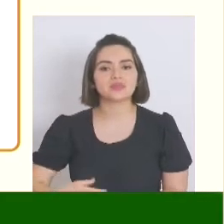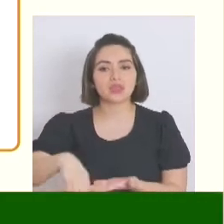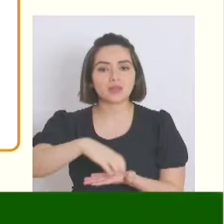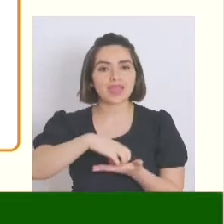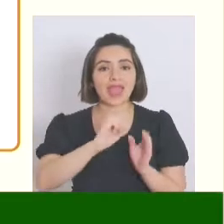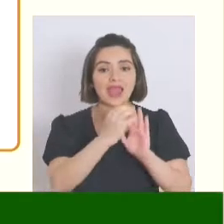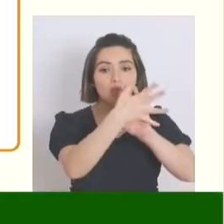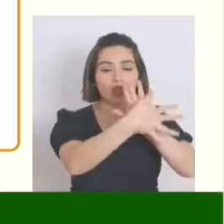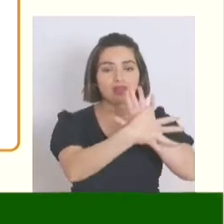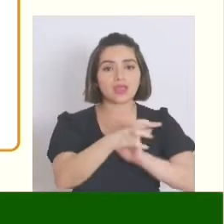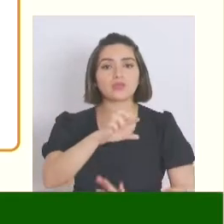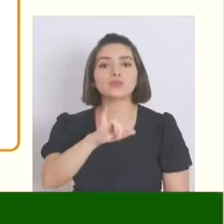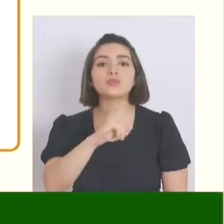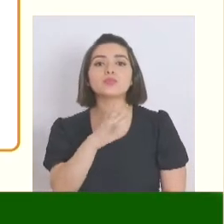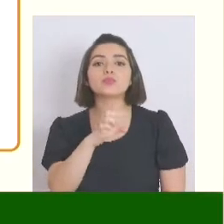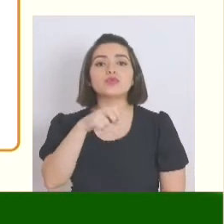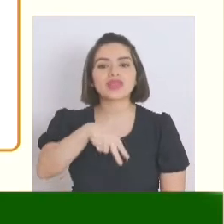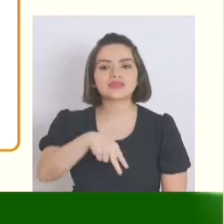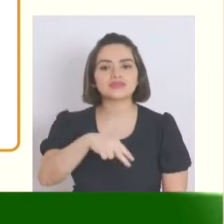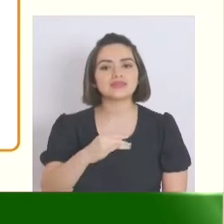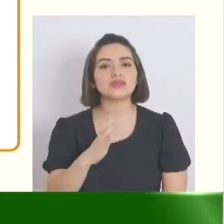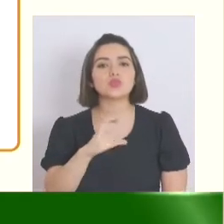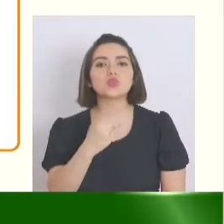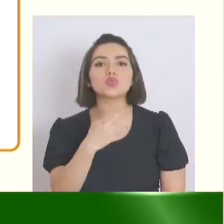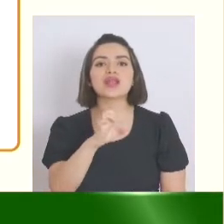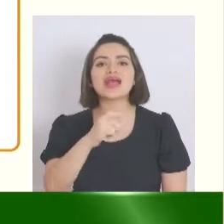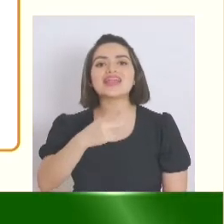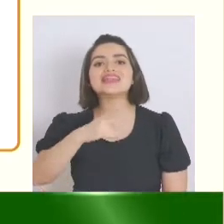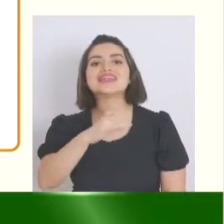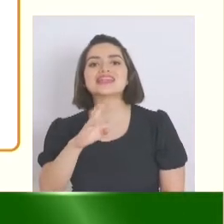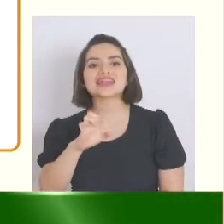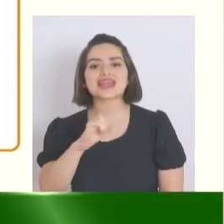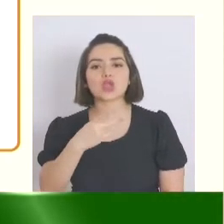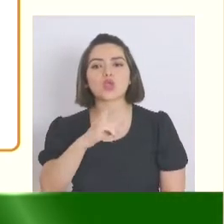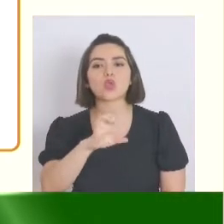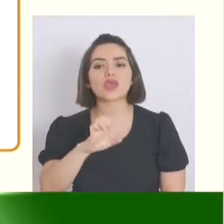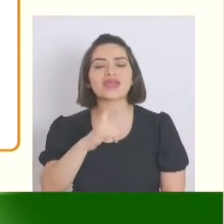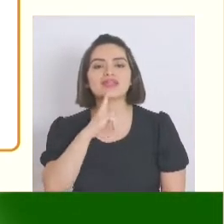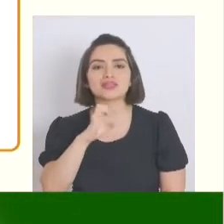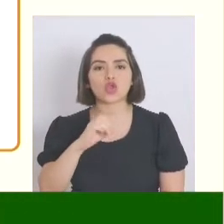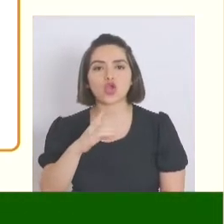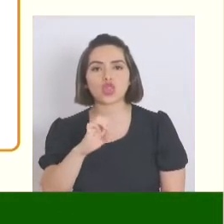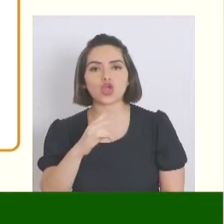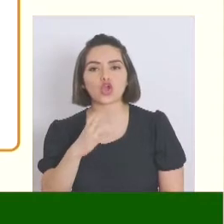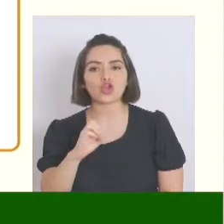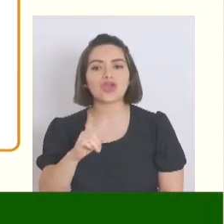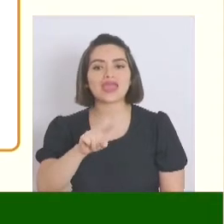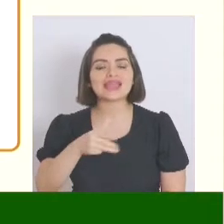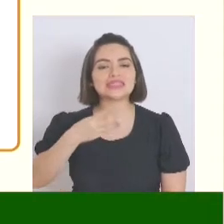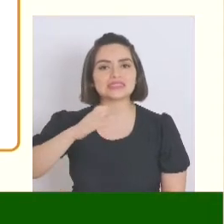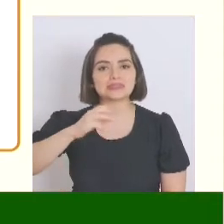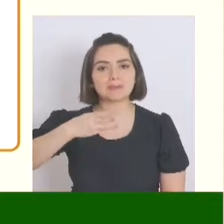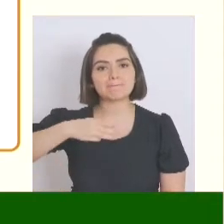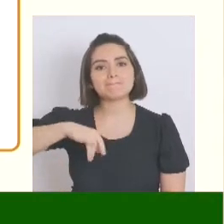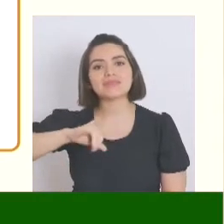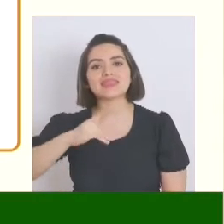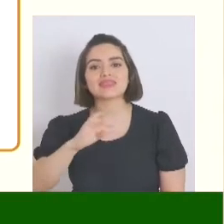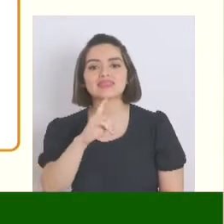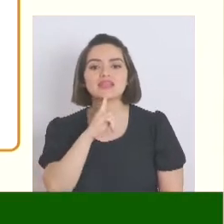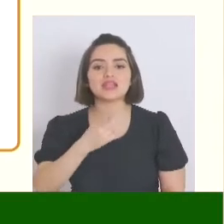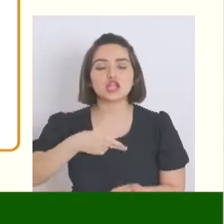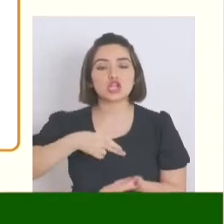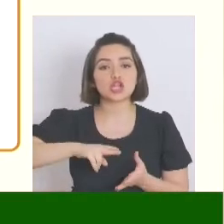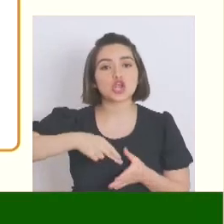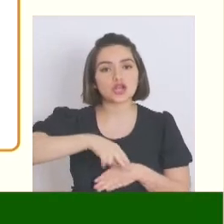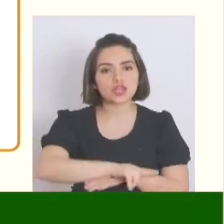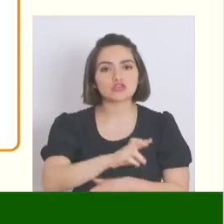de la Araucanía, las comunas de Purén, Curarrehue, Teodoro Smith. Y en la región de Los Ríos, la comuna